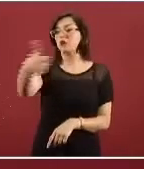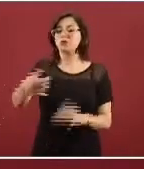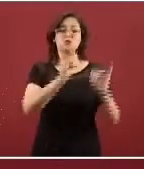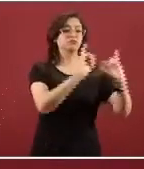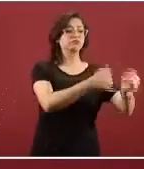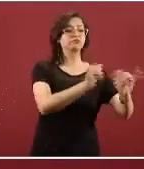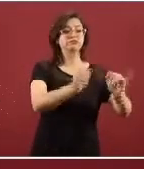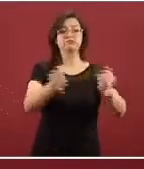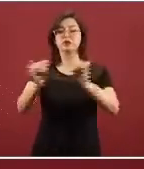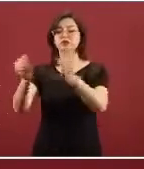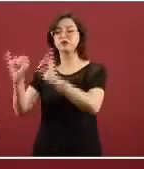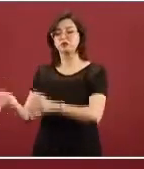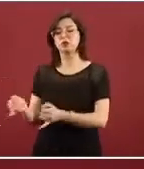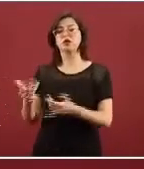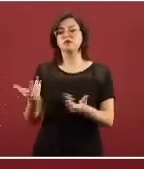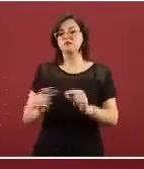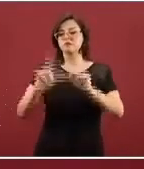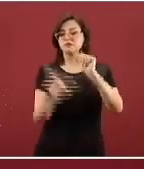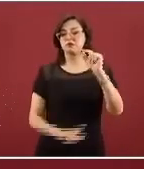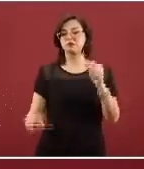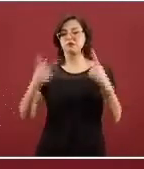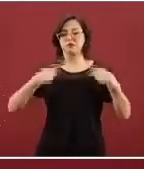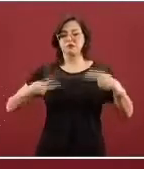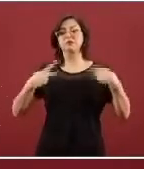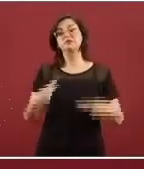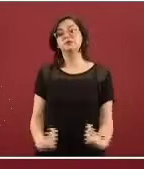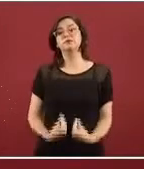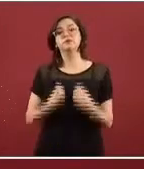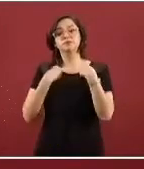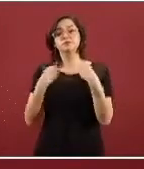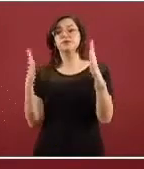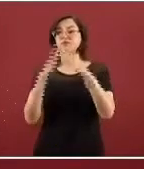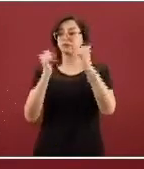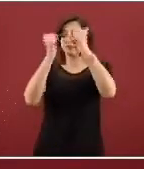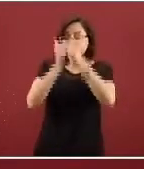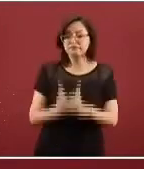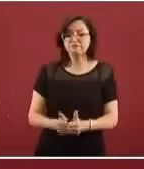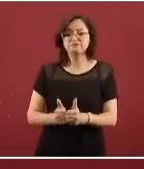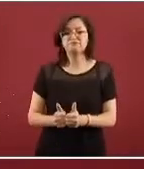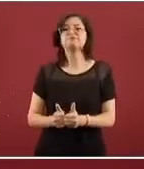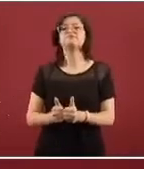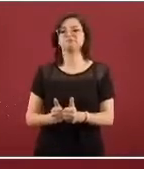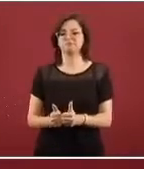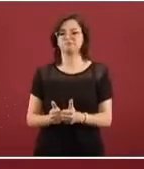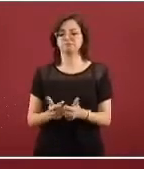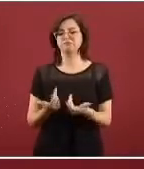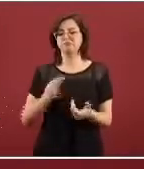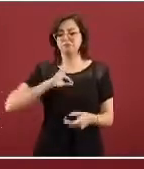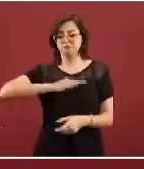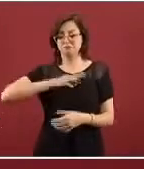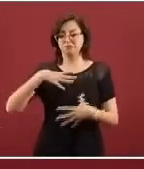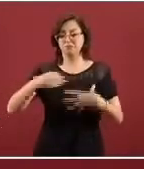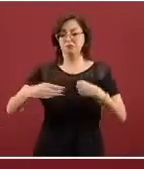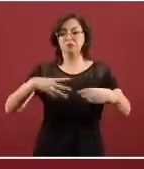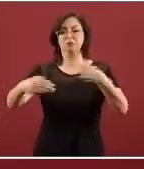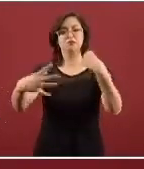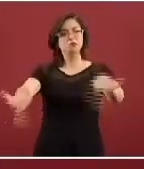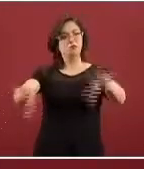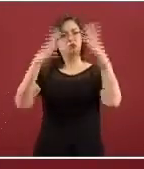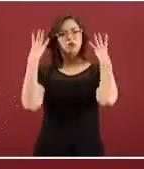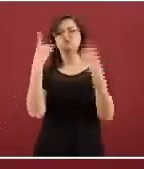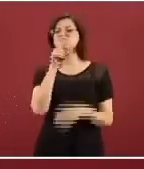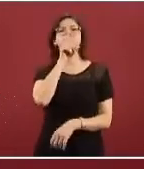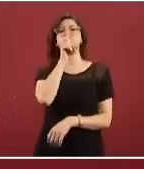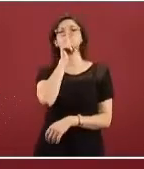individuos que viven en el país. Si nos mantenemos así, vamos a lograr reducir la velocidad de